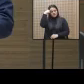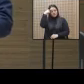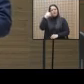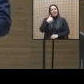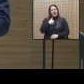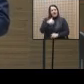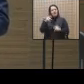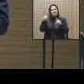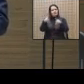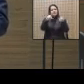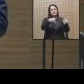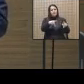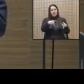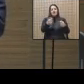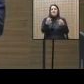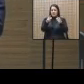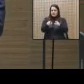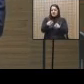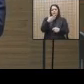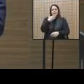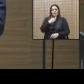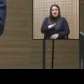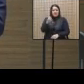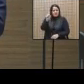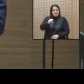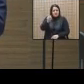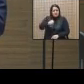está pasando mal, por supuesto que sí.